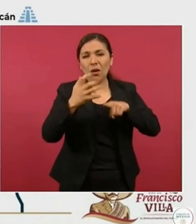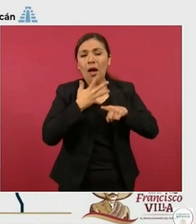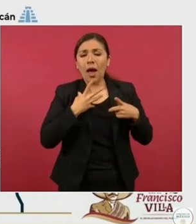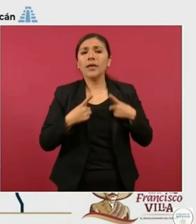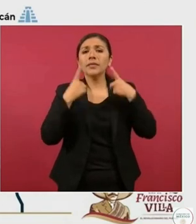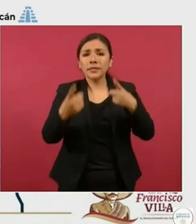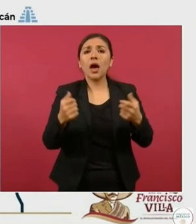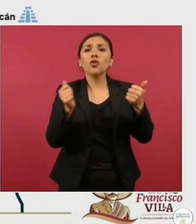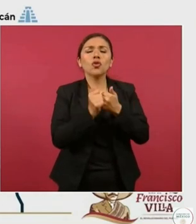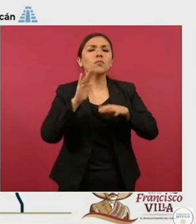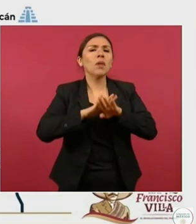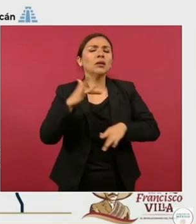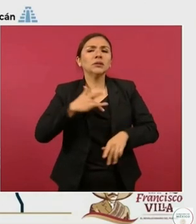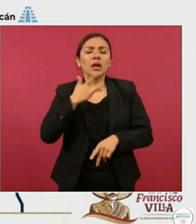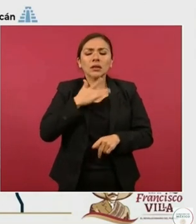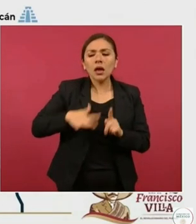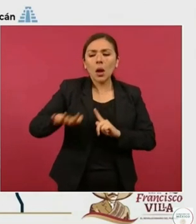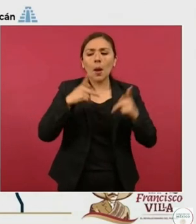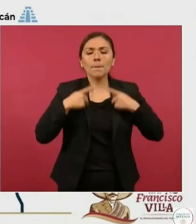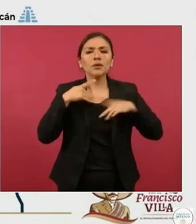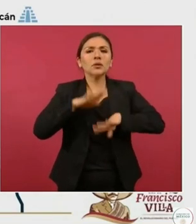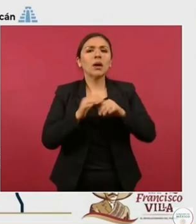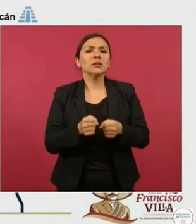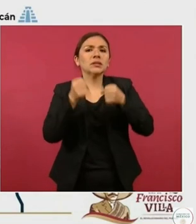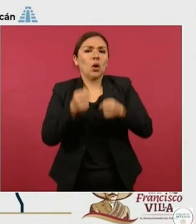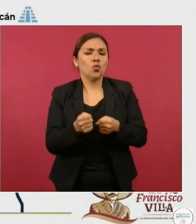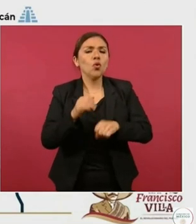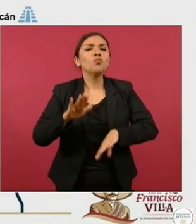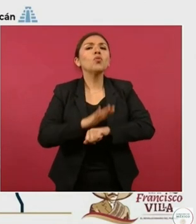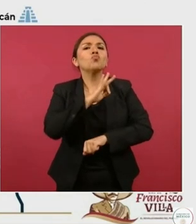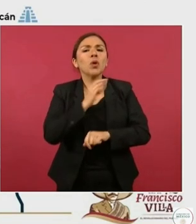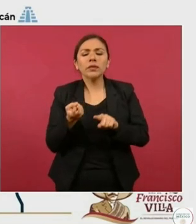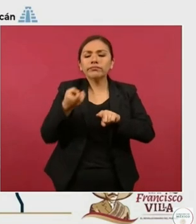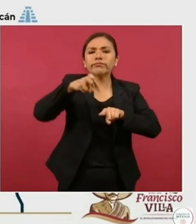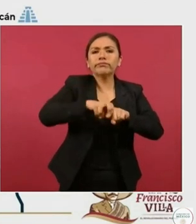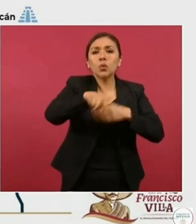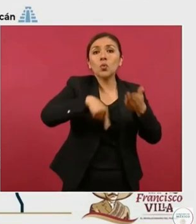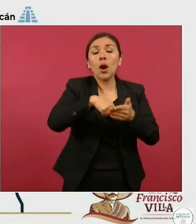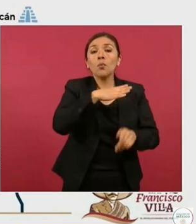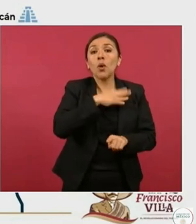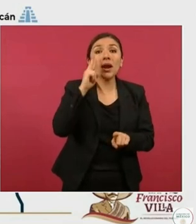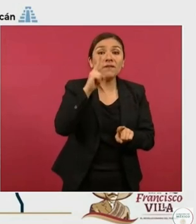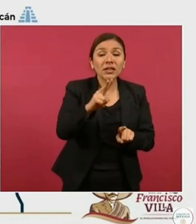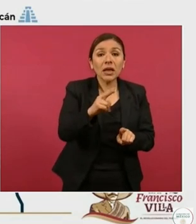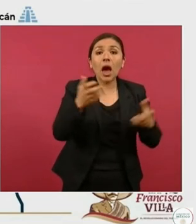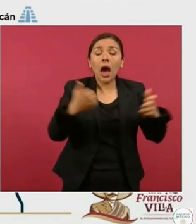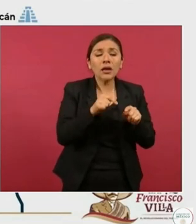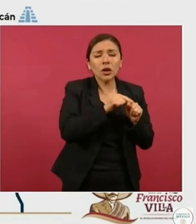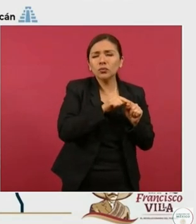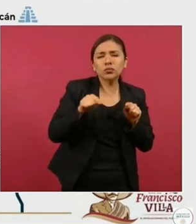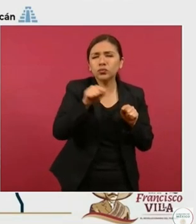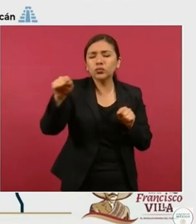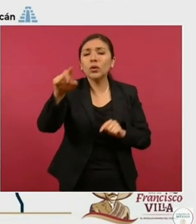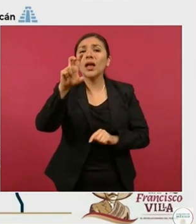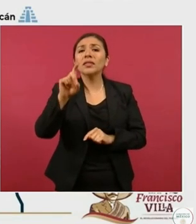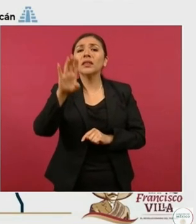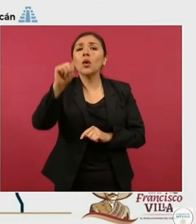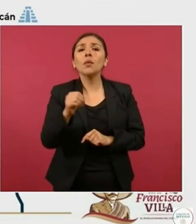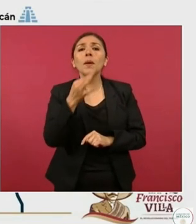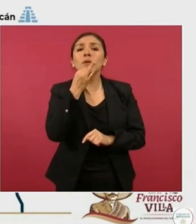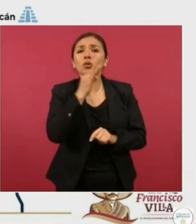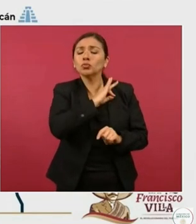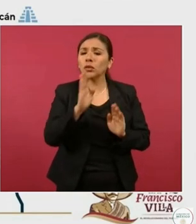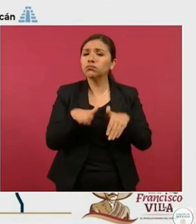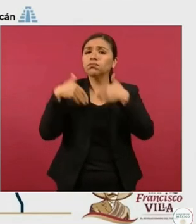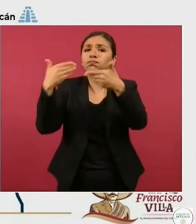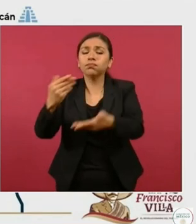una alta certidumbre a los pasajeros, ya que podrán subirse en la estación de Buenavista y hacer 39 minutos con una alta probabilidad de llegar